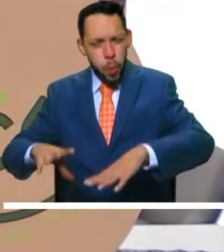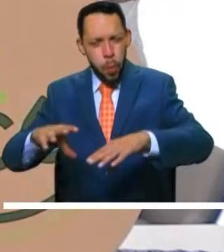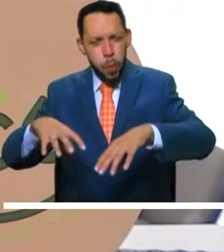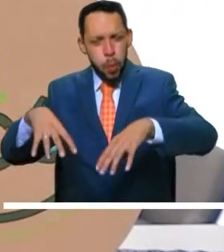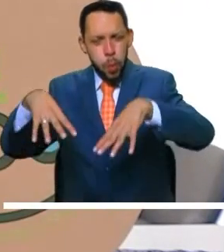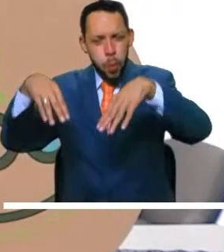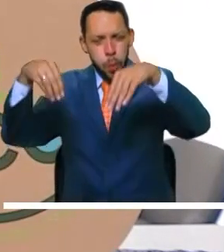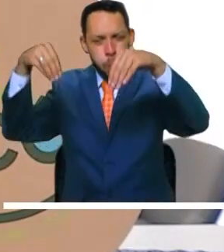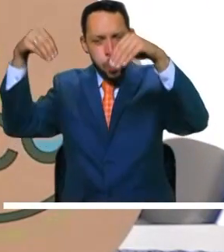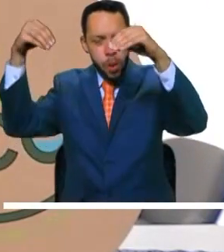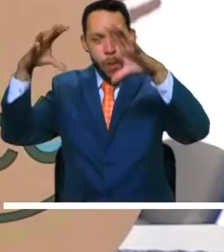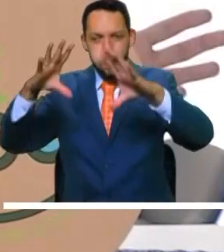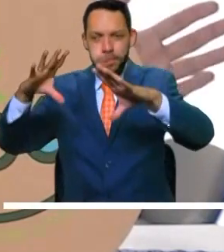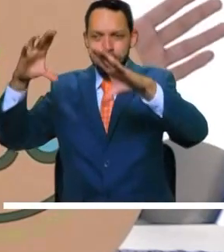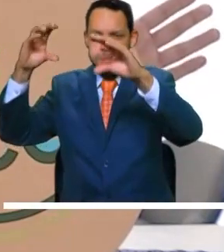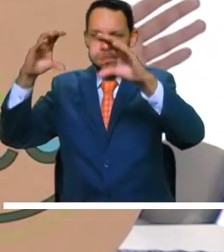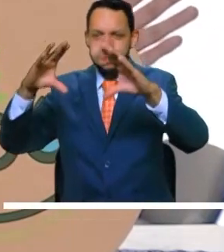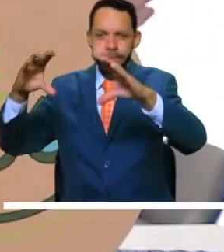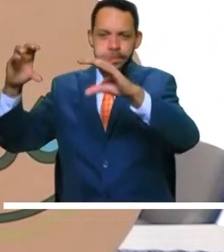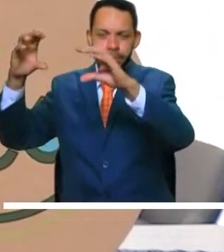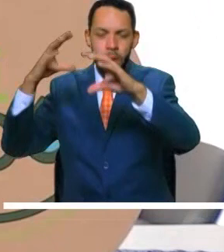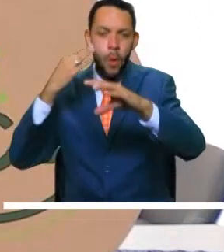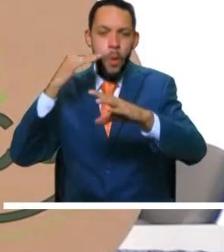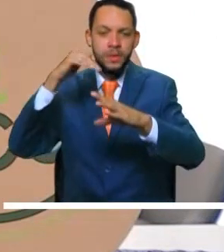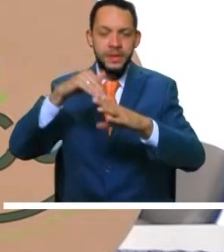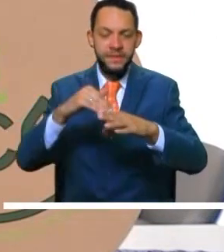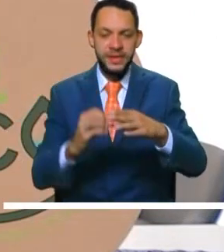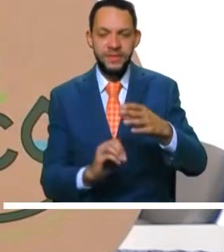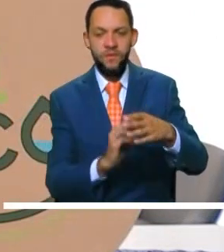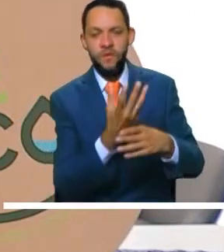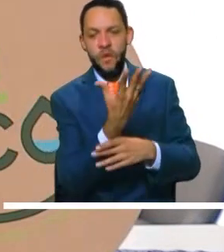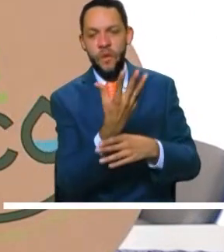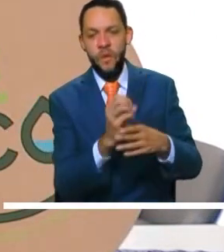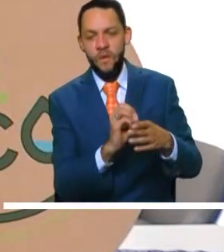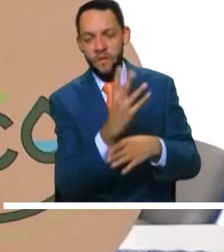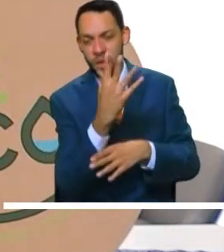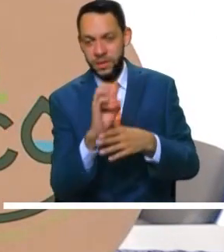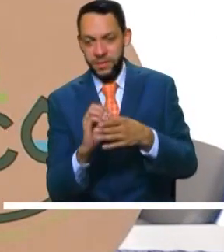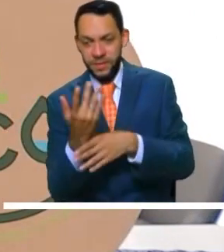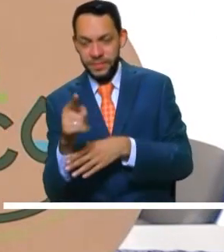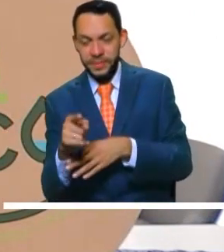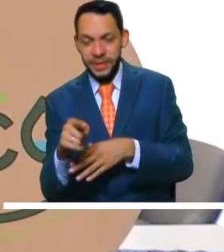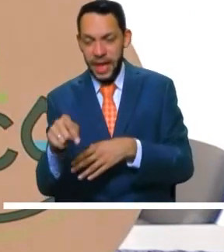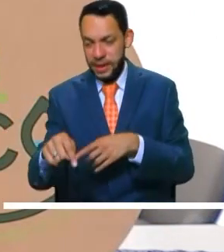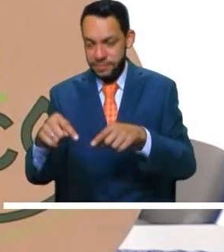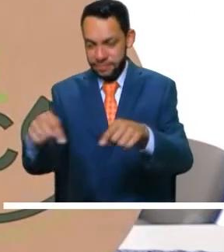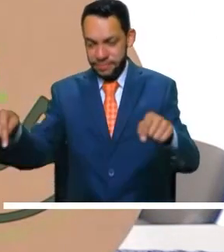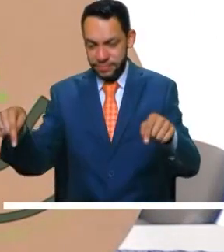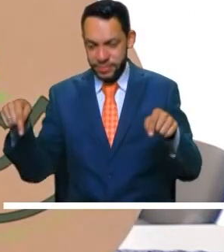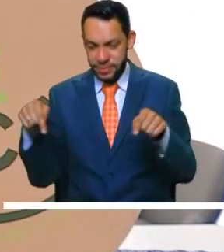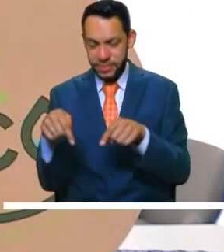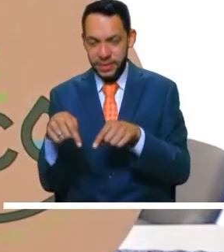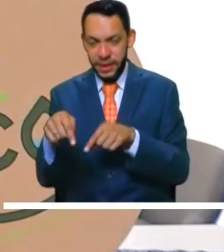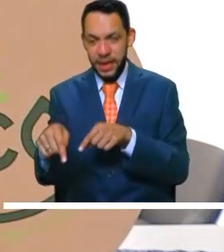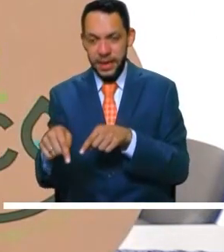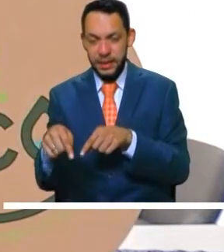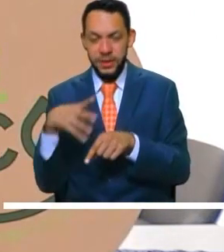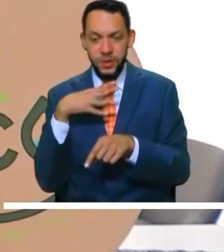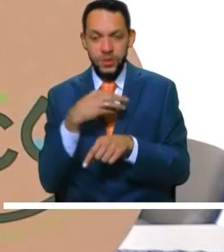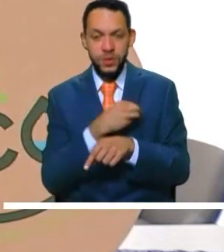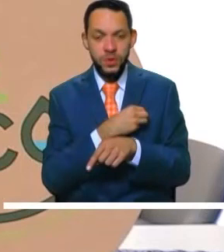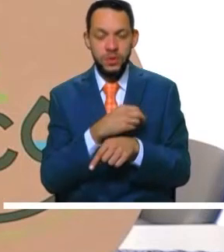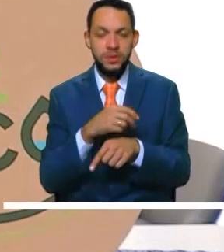las fuentes hídricas grandes, vuelven a las plantas de tratamiento para que nosotros podamos